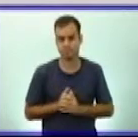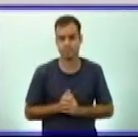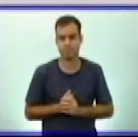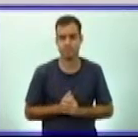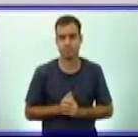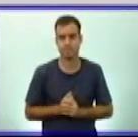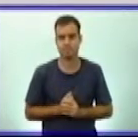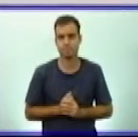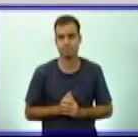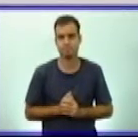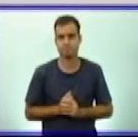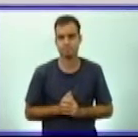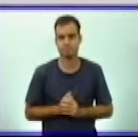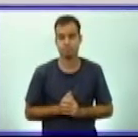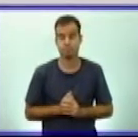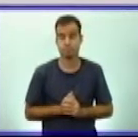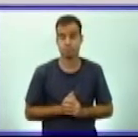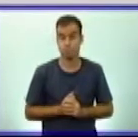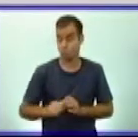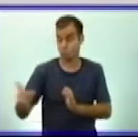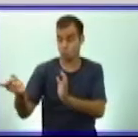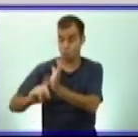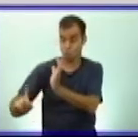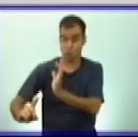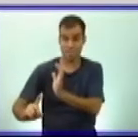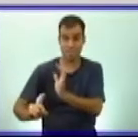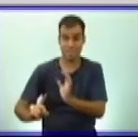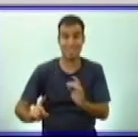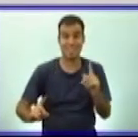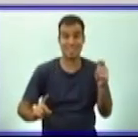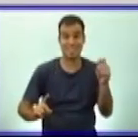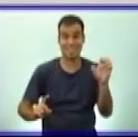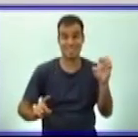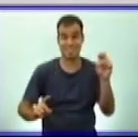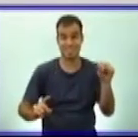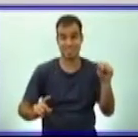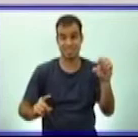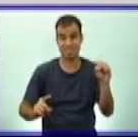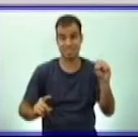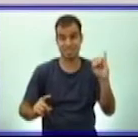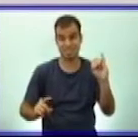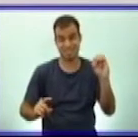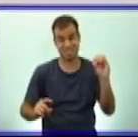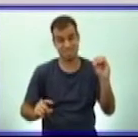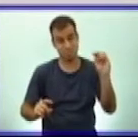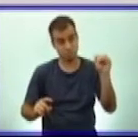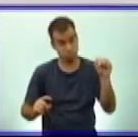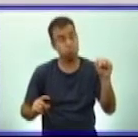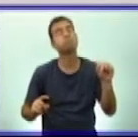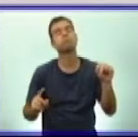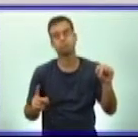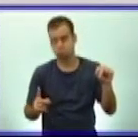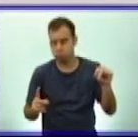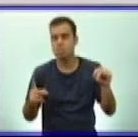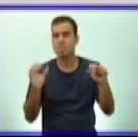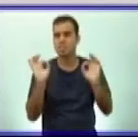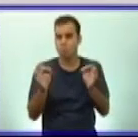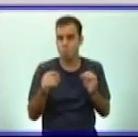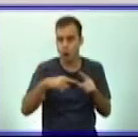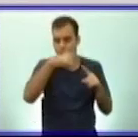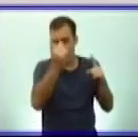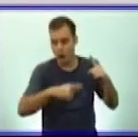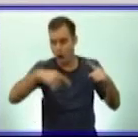las magnitudes corriente y tensión oscilan en fase. Oscilar en fase expresa que responden a la misma